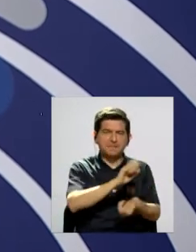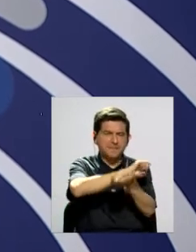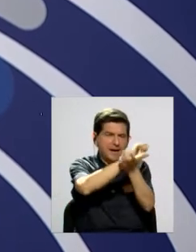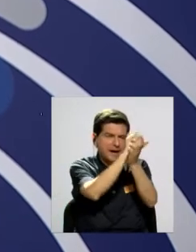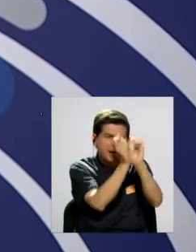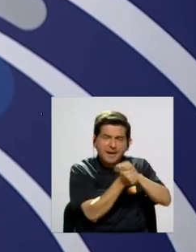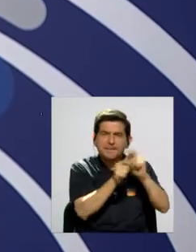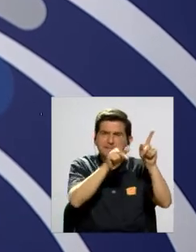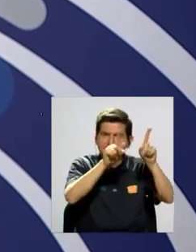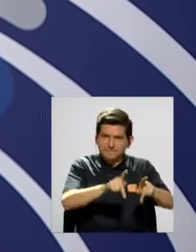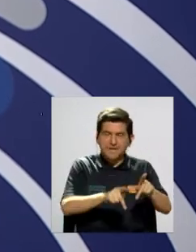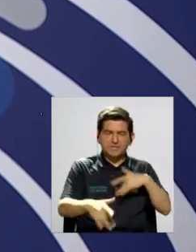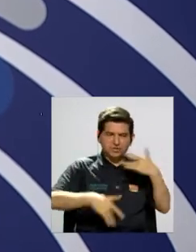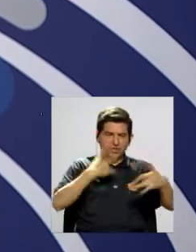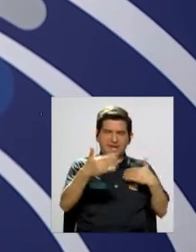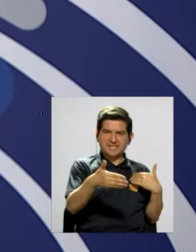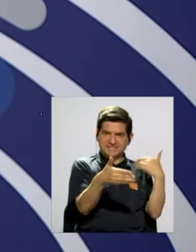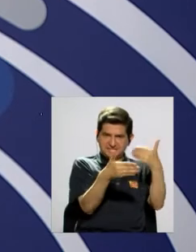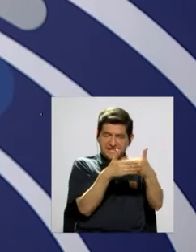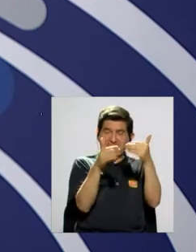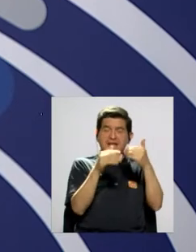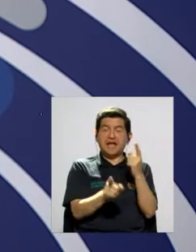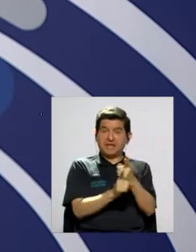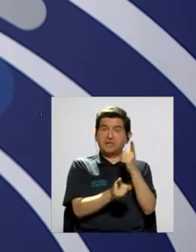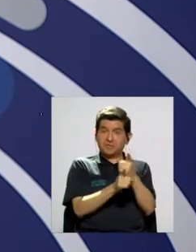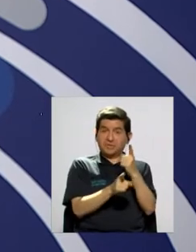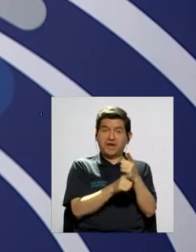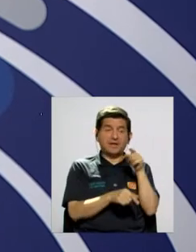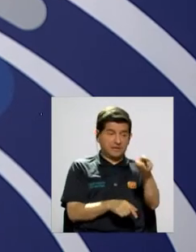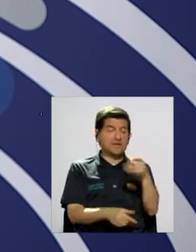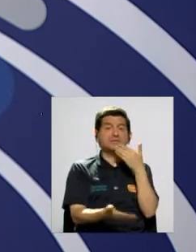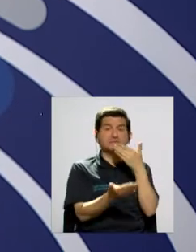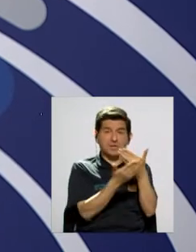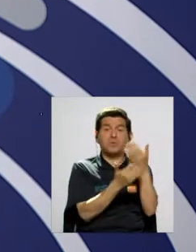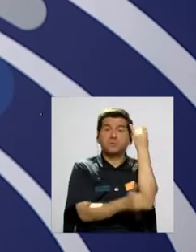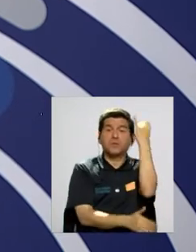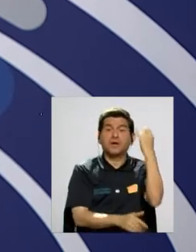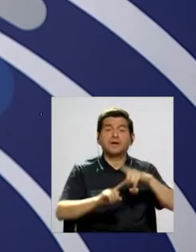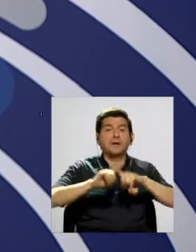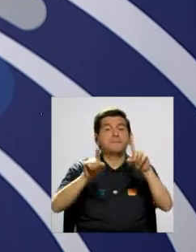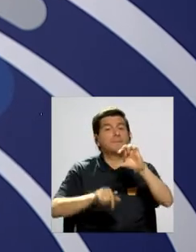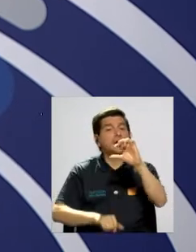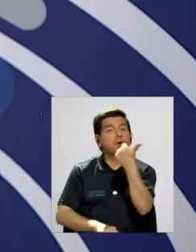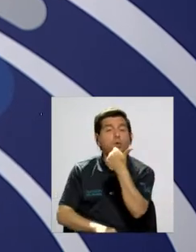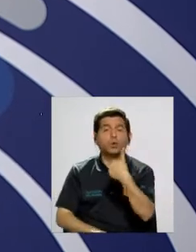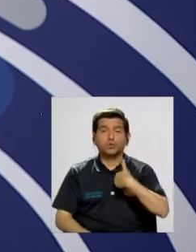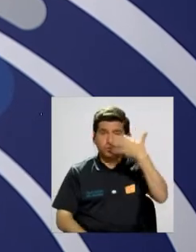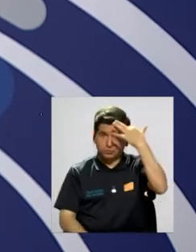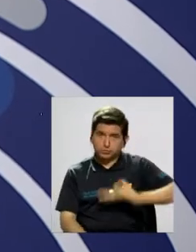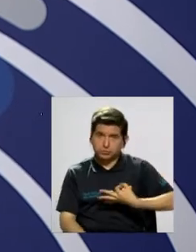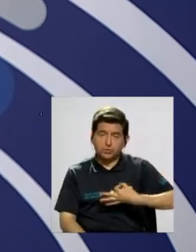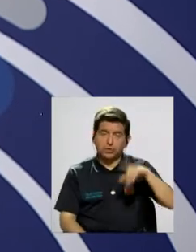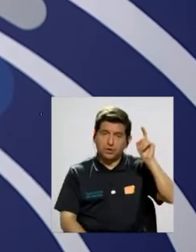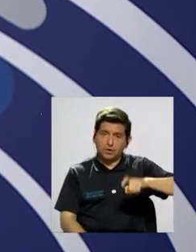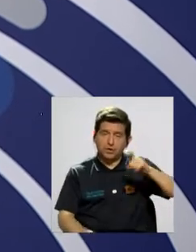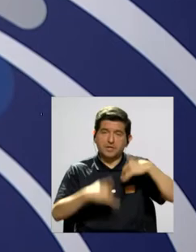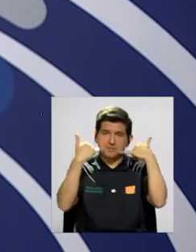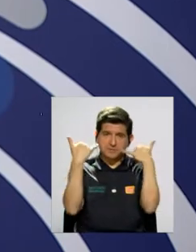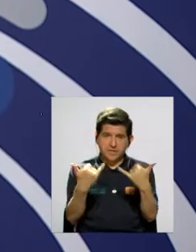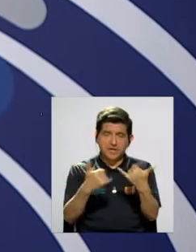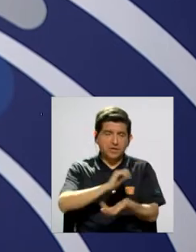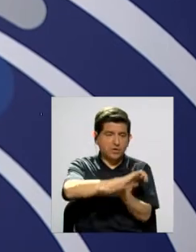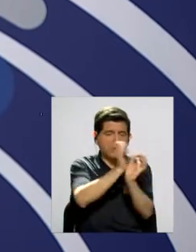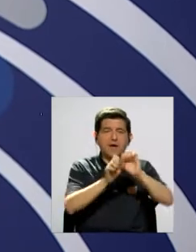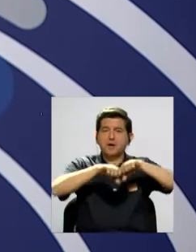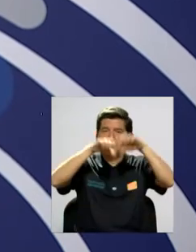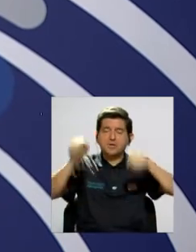reformas que la gente las sienta cercanas y oportunas, ese va a ser un buen punto. Pero el otro punto que creo que habrá que empezar ya es la reforma